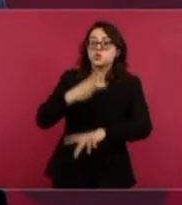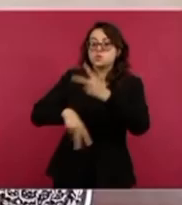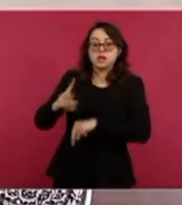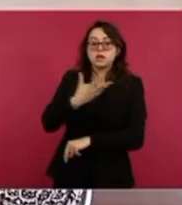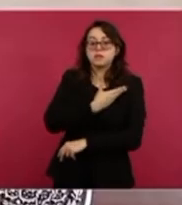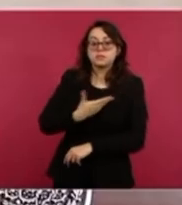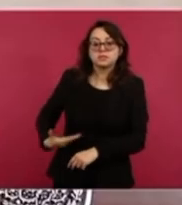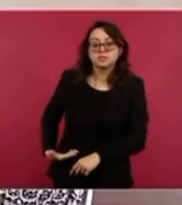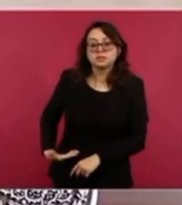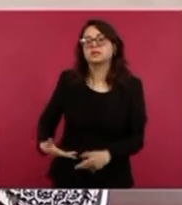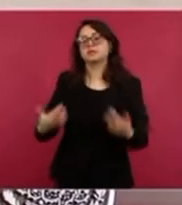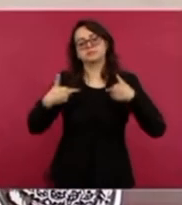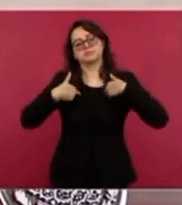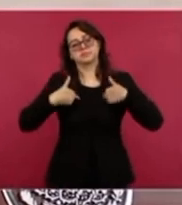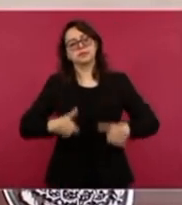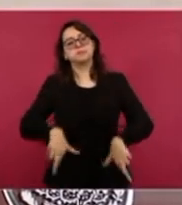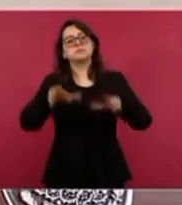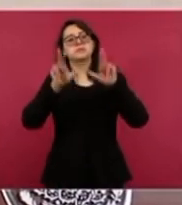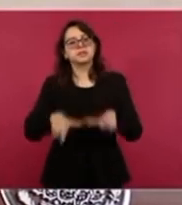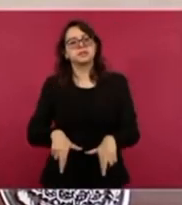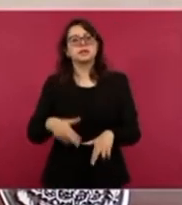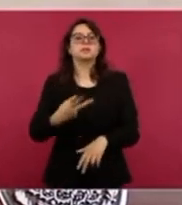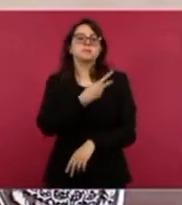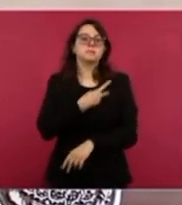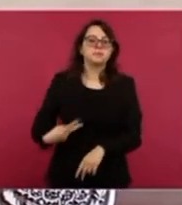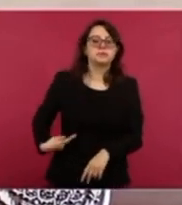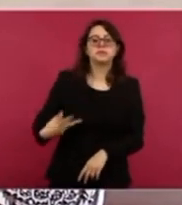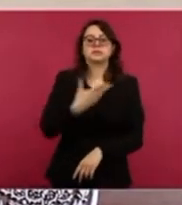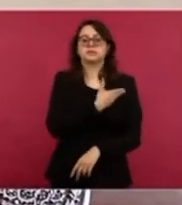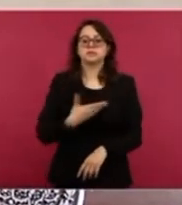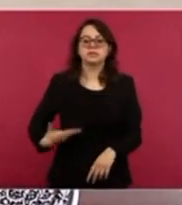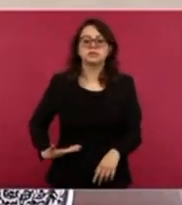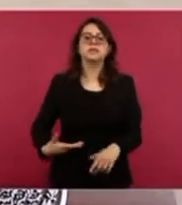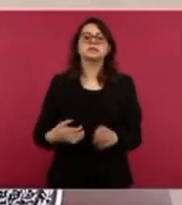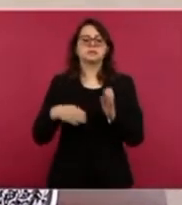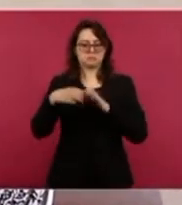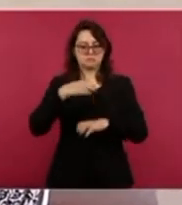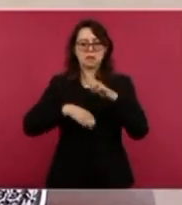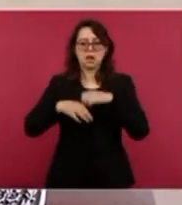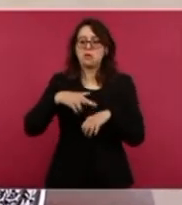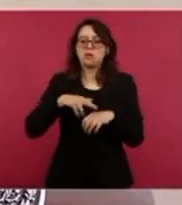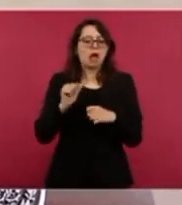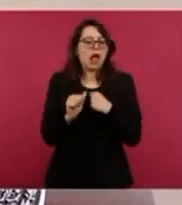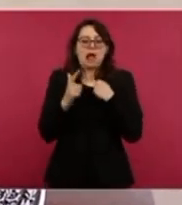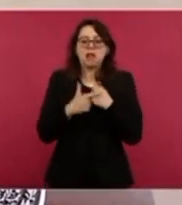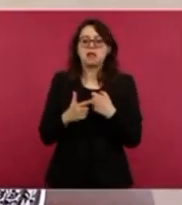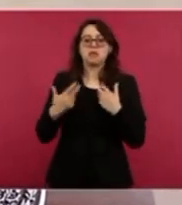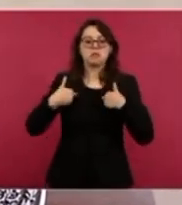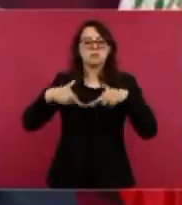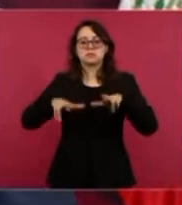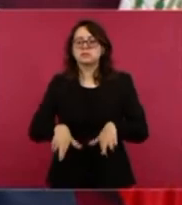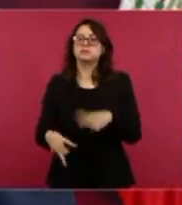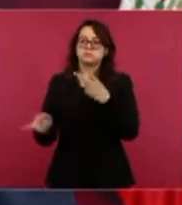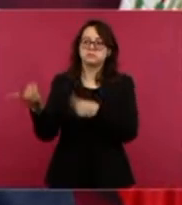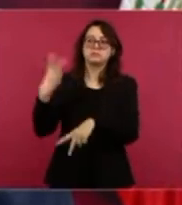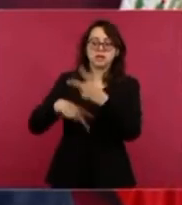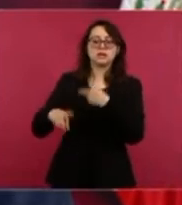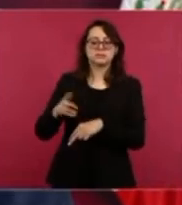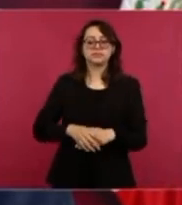un vicepresidente o viene el canciller. Nos vamos a reunir el domingo. Es muy